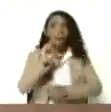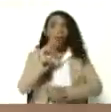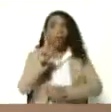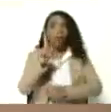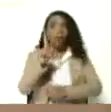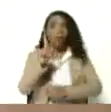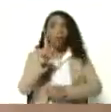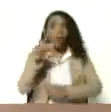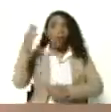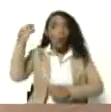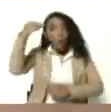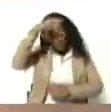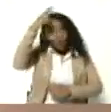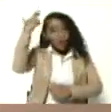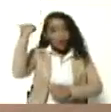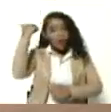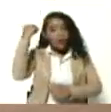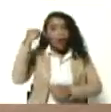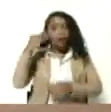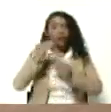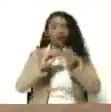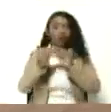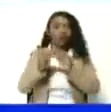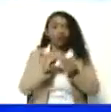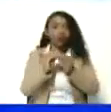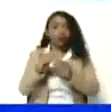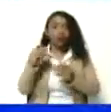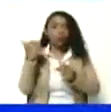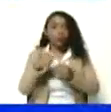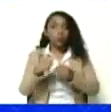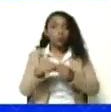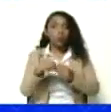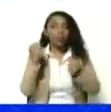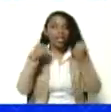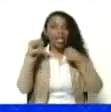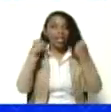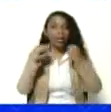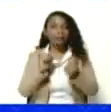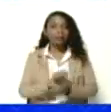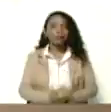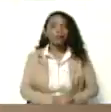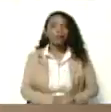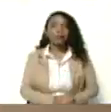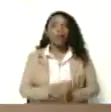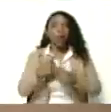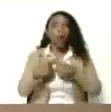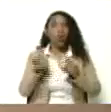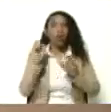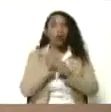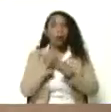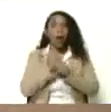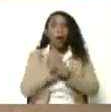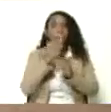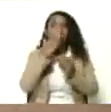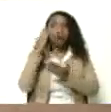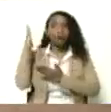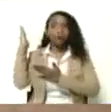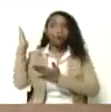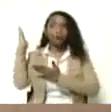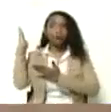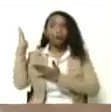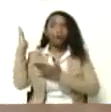la revolución de Maracaibo. Maracaibo, Maracaibo. Otro trabajo de Héctor